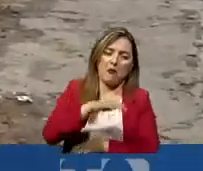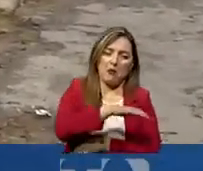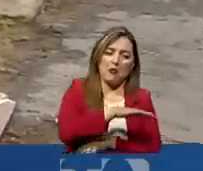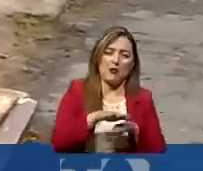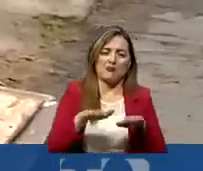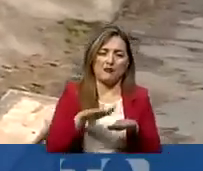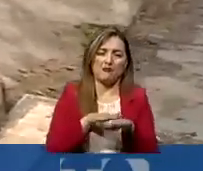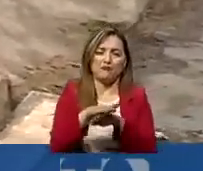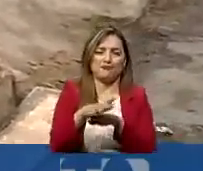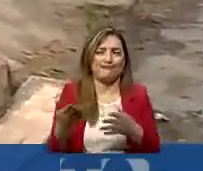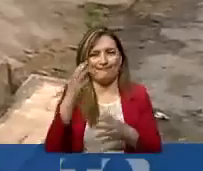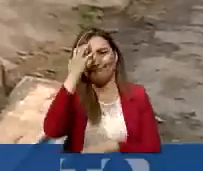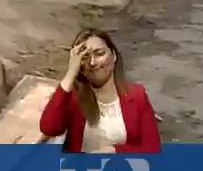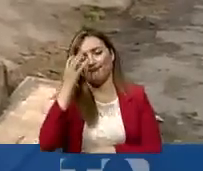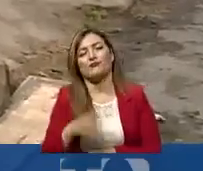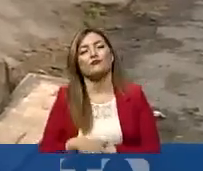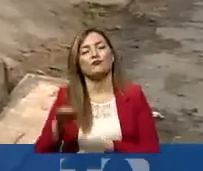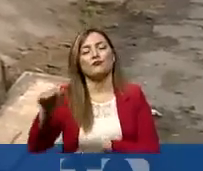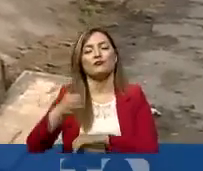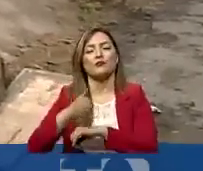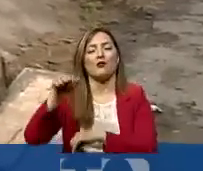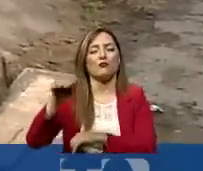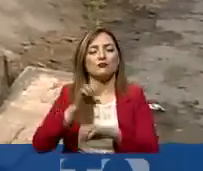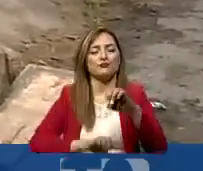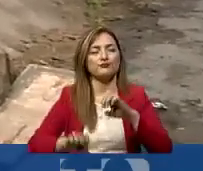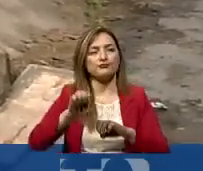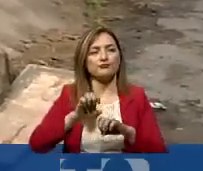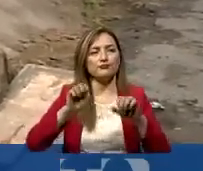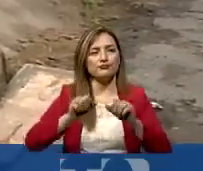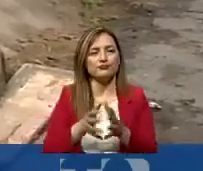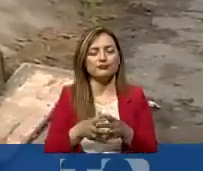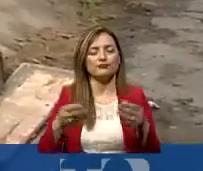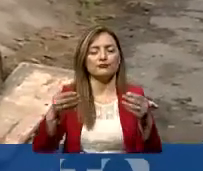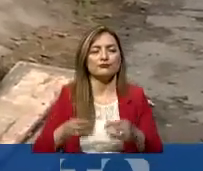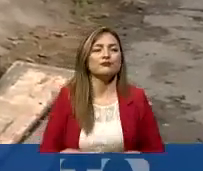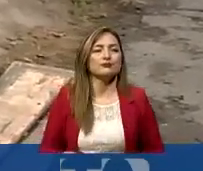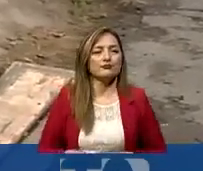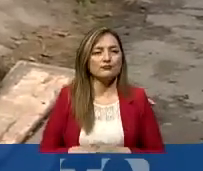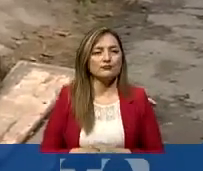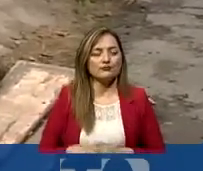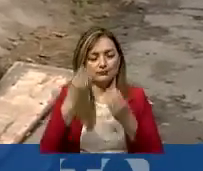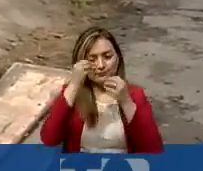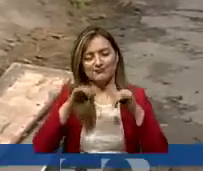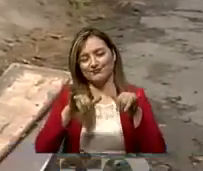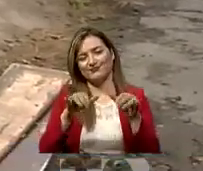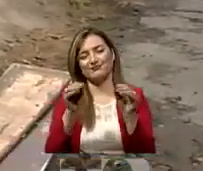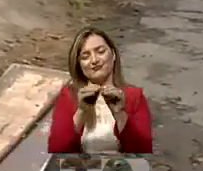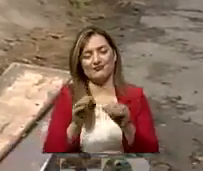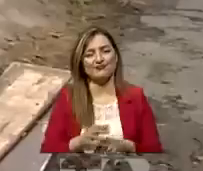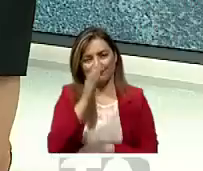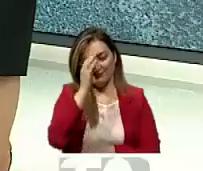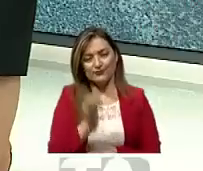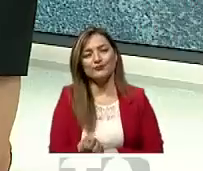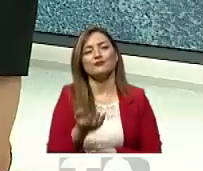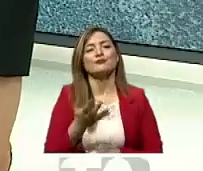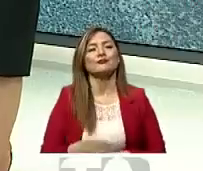de los vecinos. Hacemos un llamado para que vengan a este punto a hacer una evaluación y puedan dar una solución oportuna a este problema. Con esta información regreso a estudios. Compañeras, buen